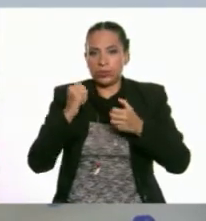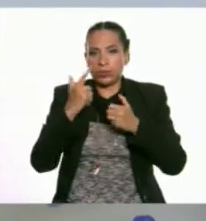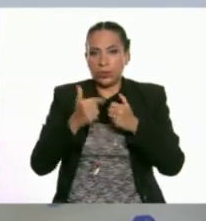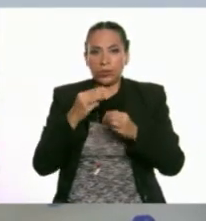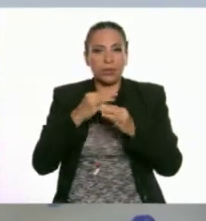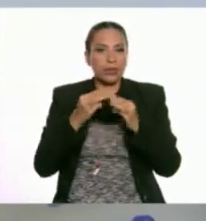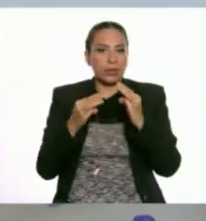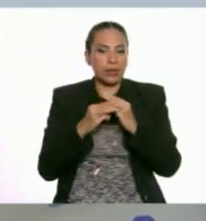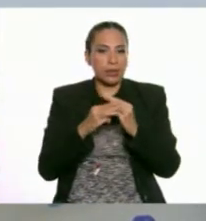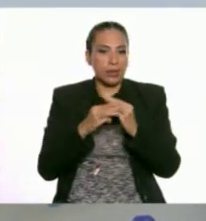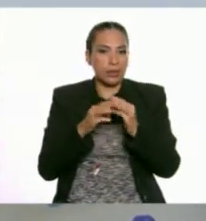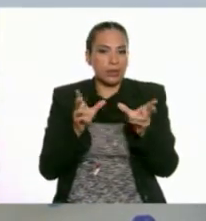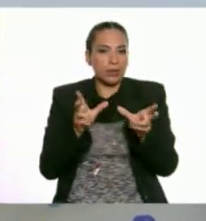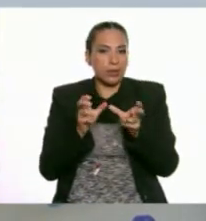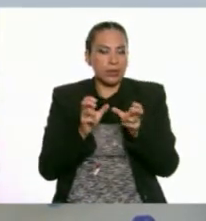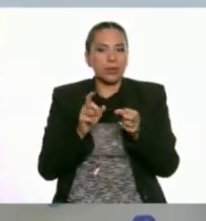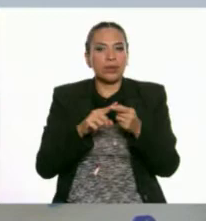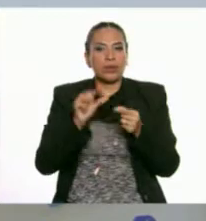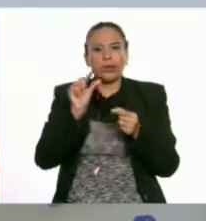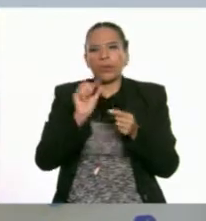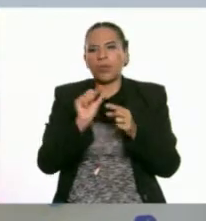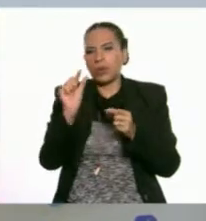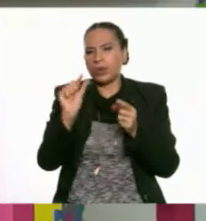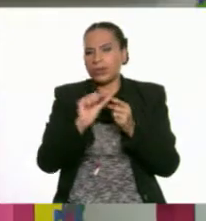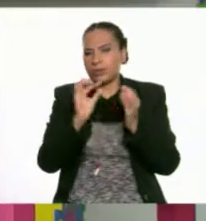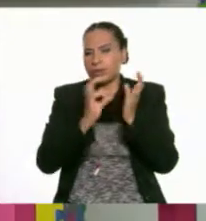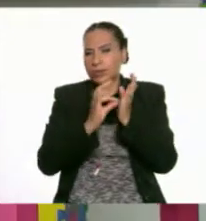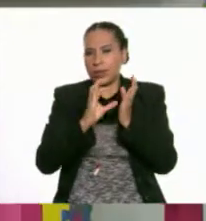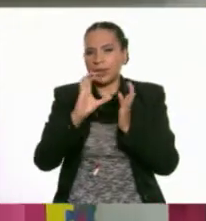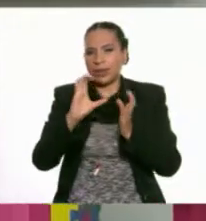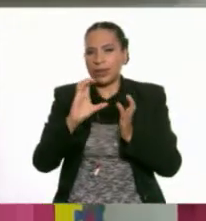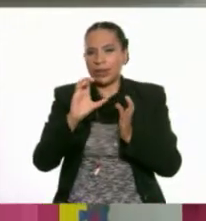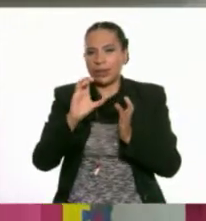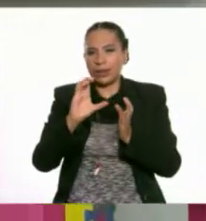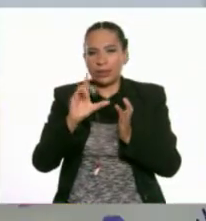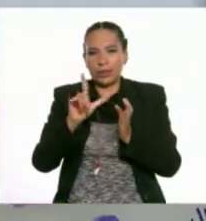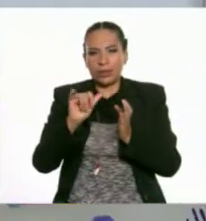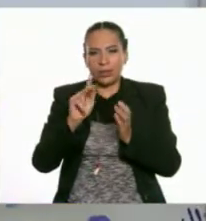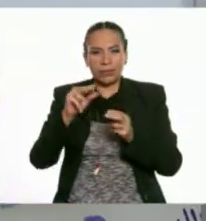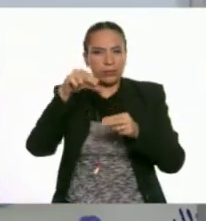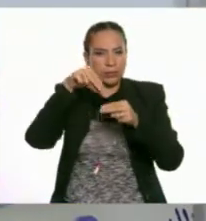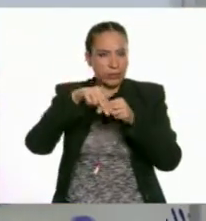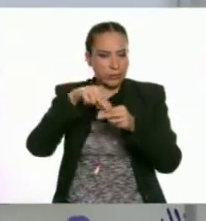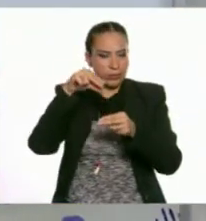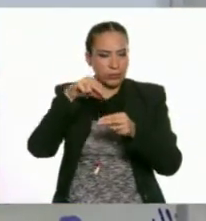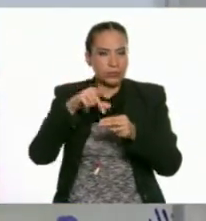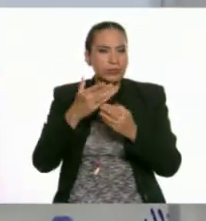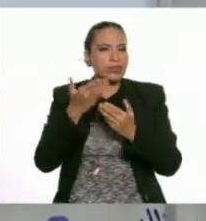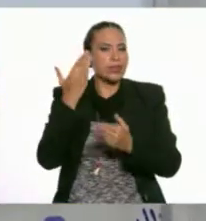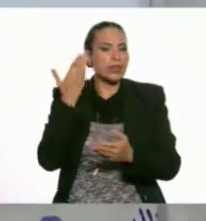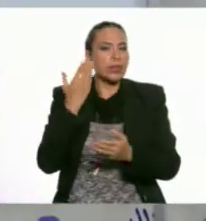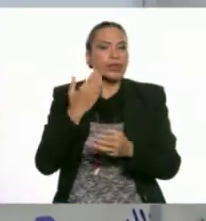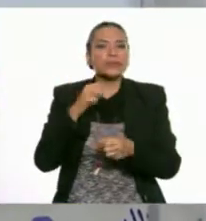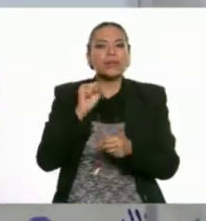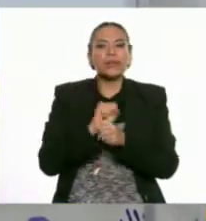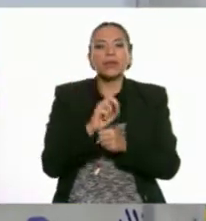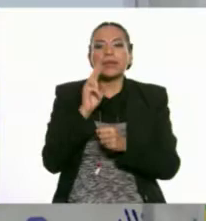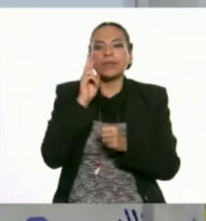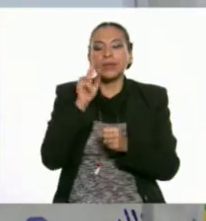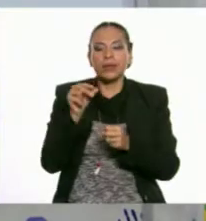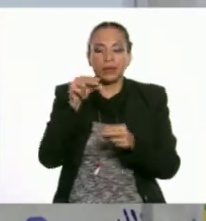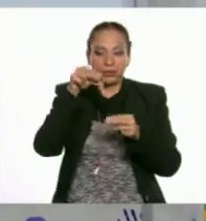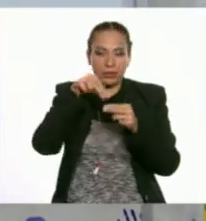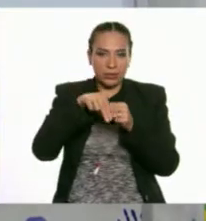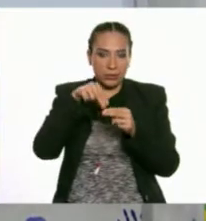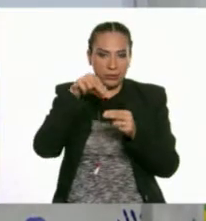un material magnético, por ejemplo, unos clips? Si recuerdan en nuestras clases de la semana pasada, veíamos que los